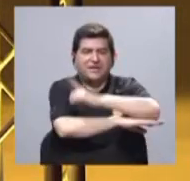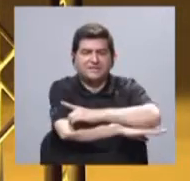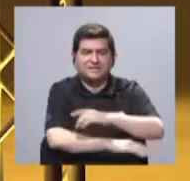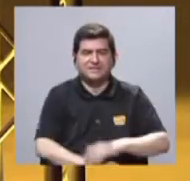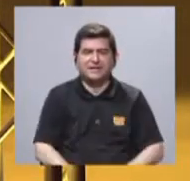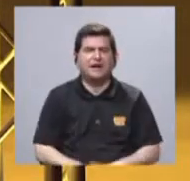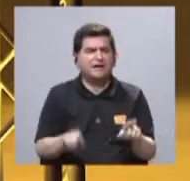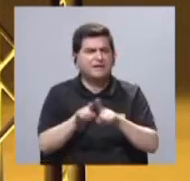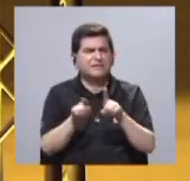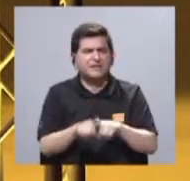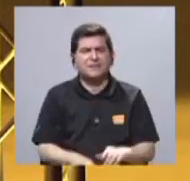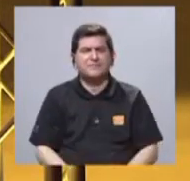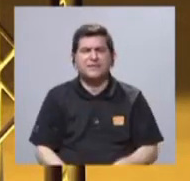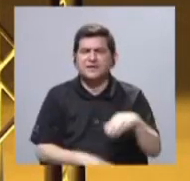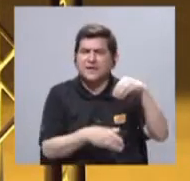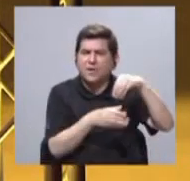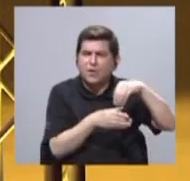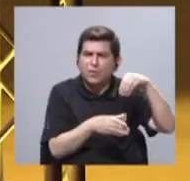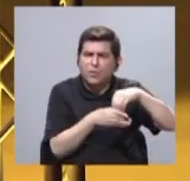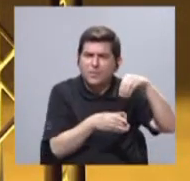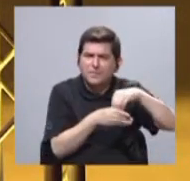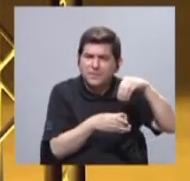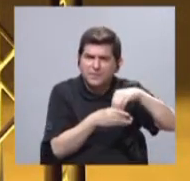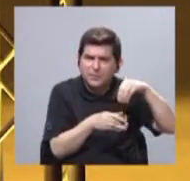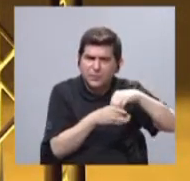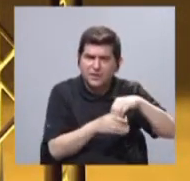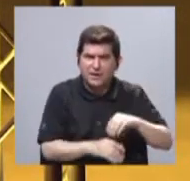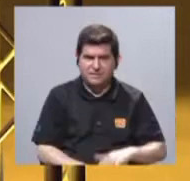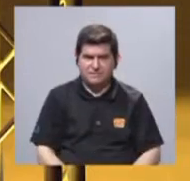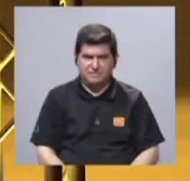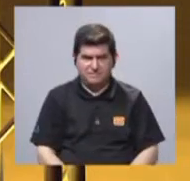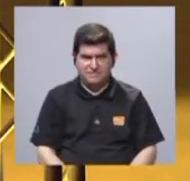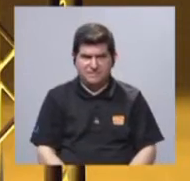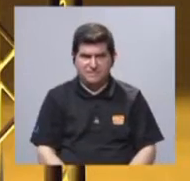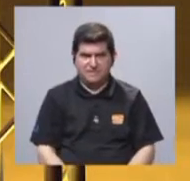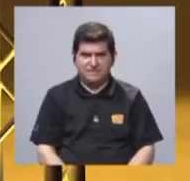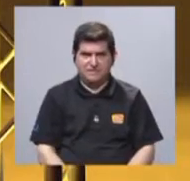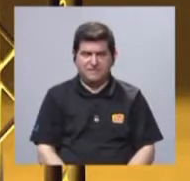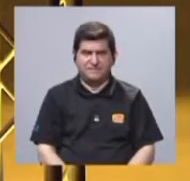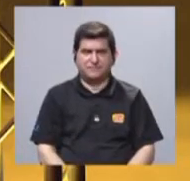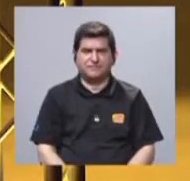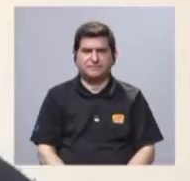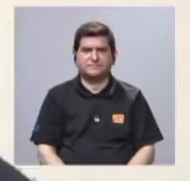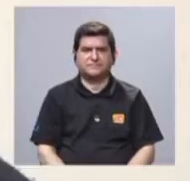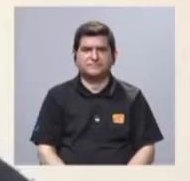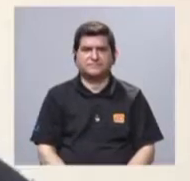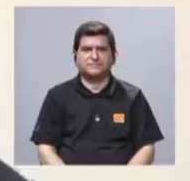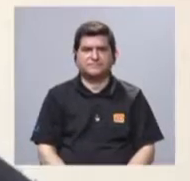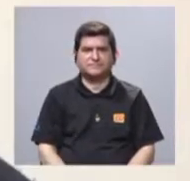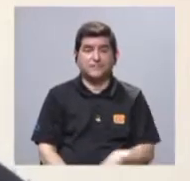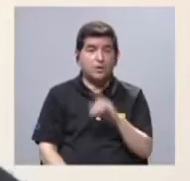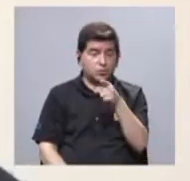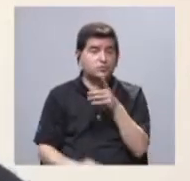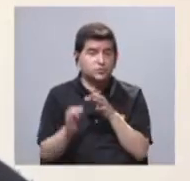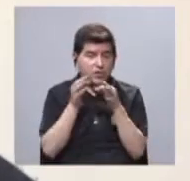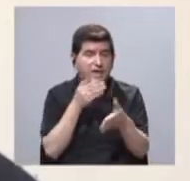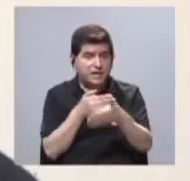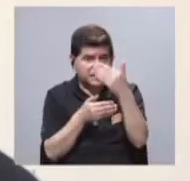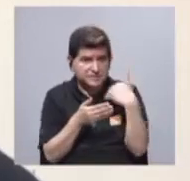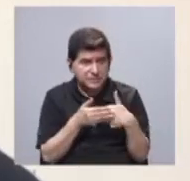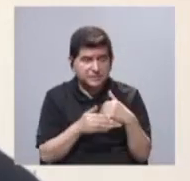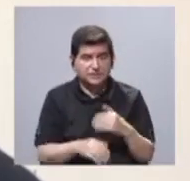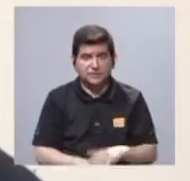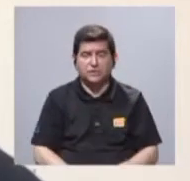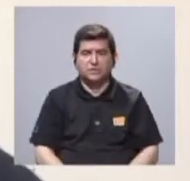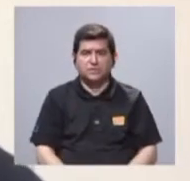Hay que señalar además aquí el componente, que es esto que a lo que hacía alusión usted,